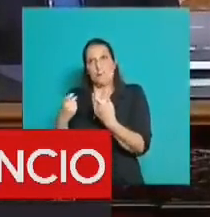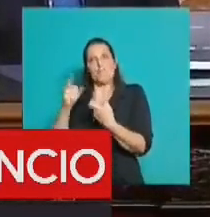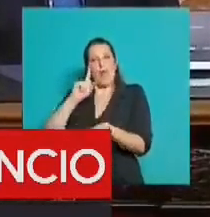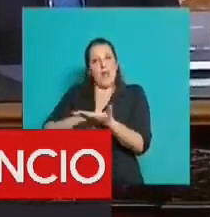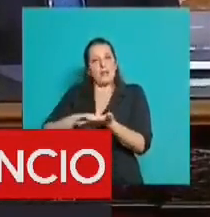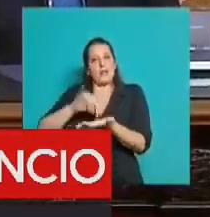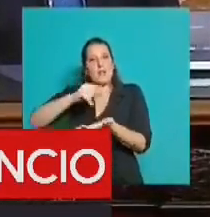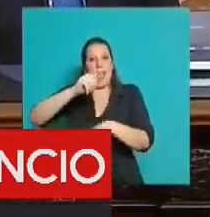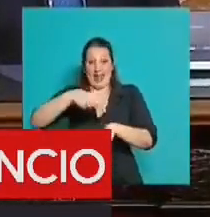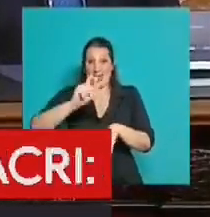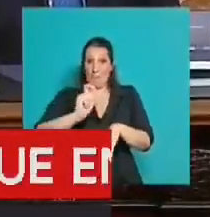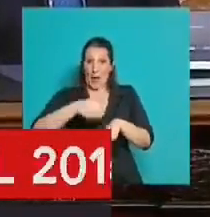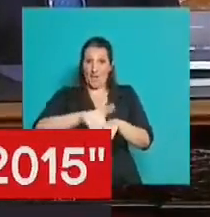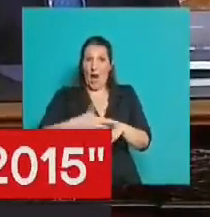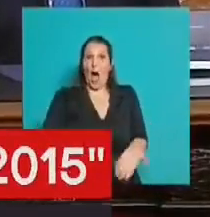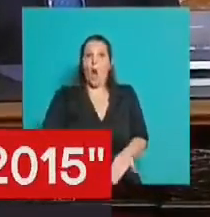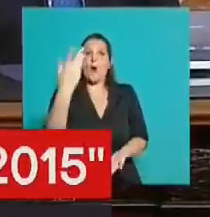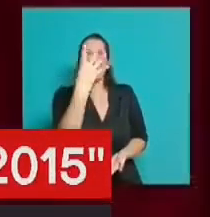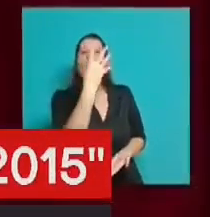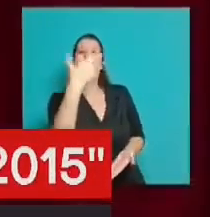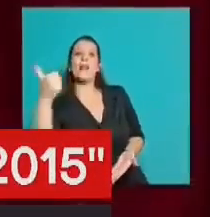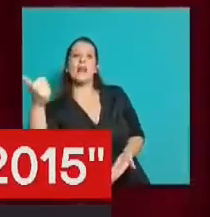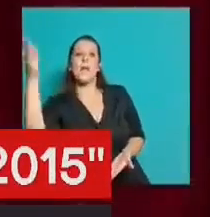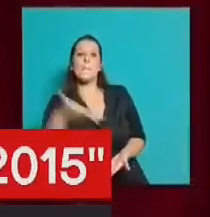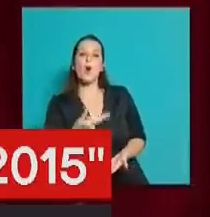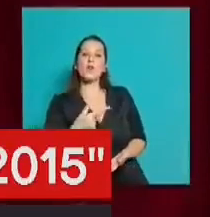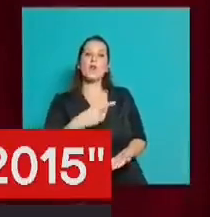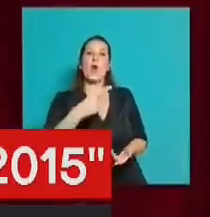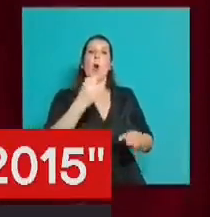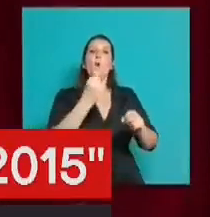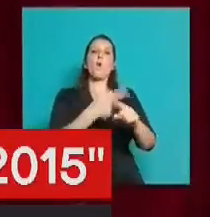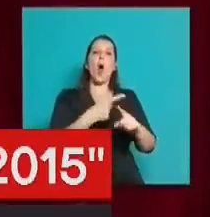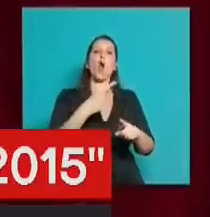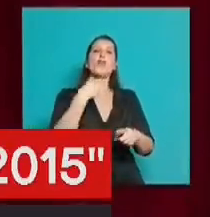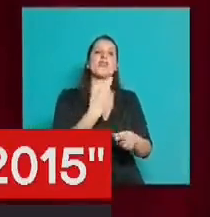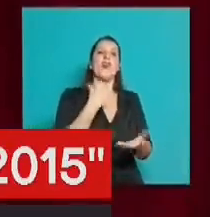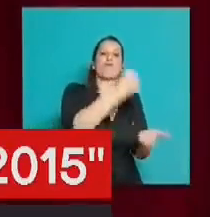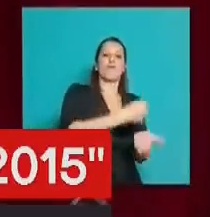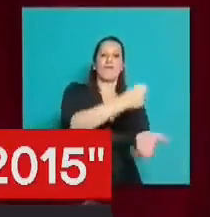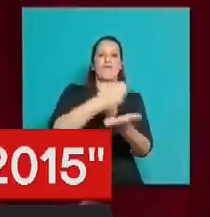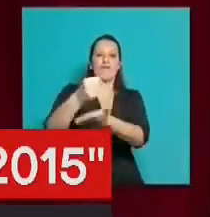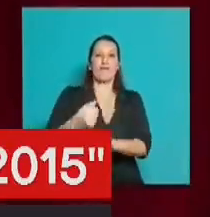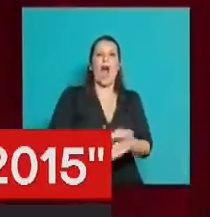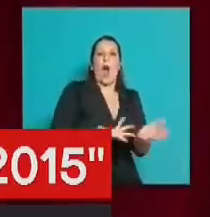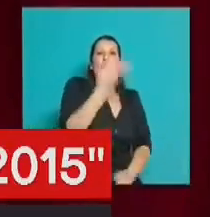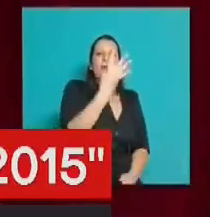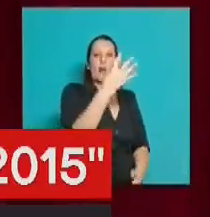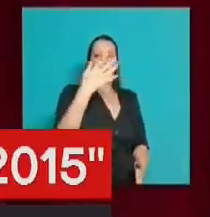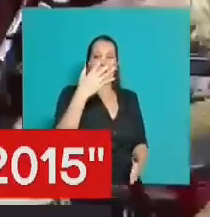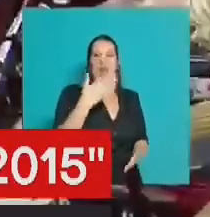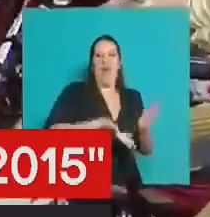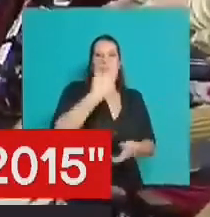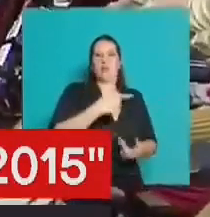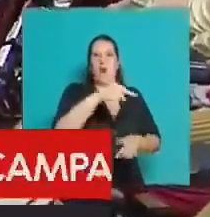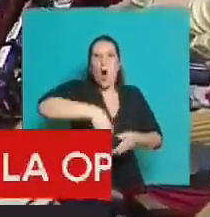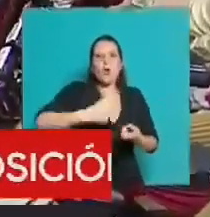aumentar a partir de este mes un 46% la asignación universal por hijo, que hoy tiene 4 millones de